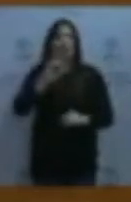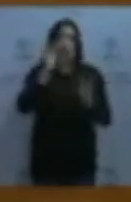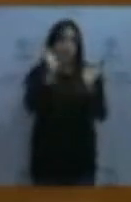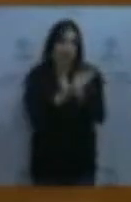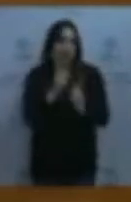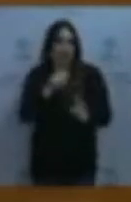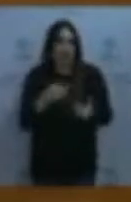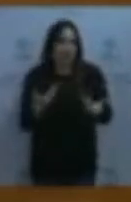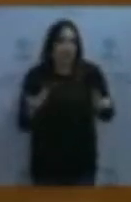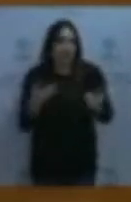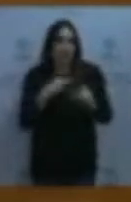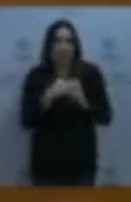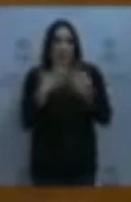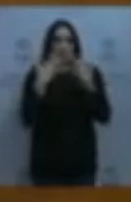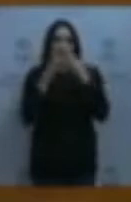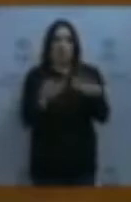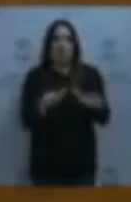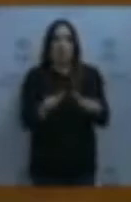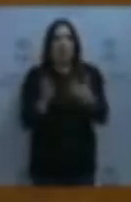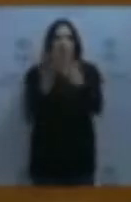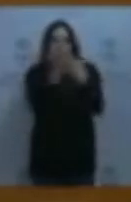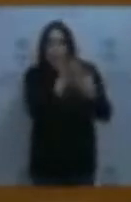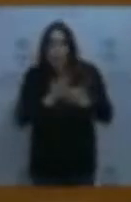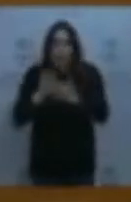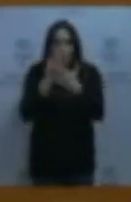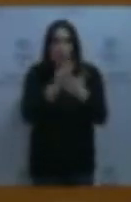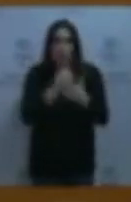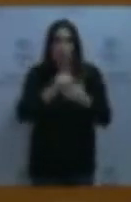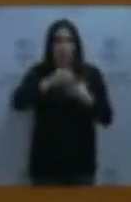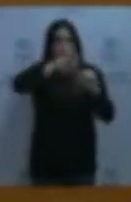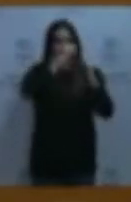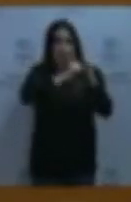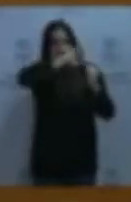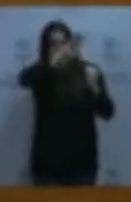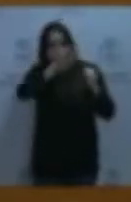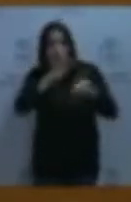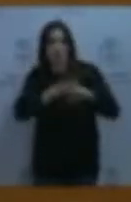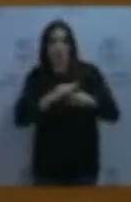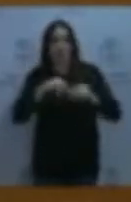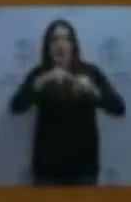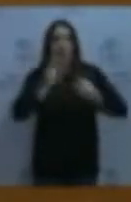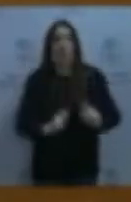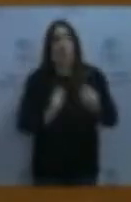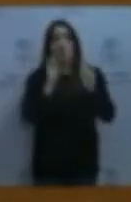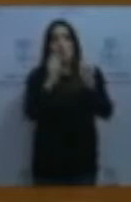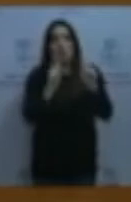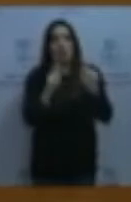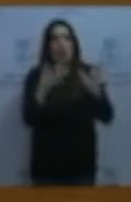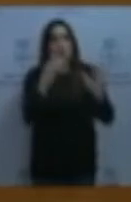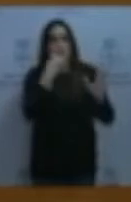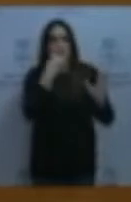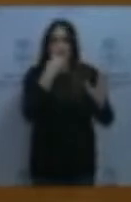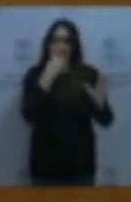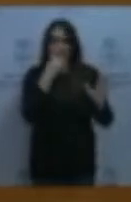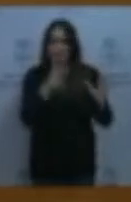La verdad es que la ausencia de estudios hidrogeológicos para la licitación de la obra tiene mucho tufo.